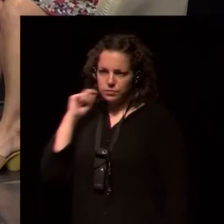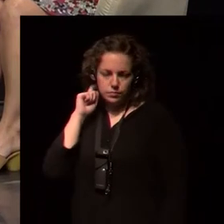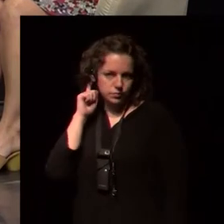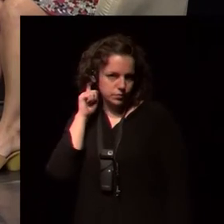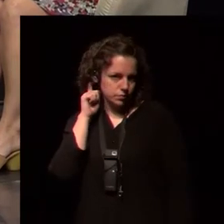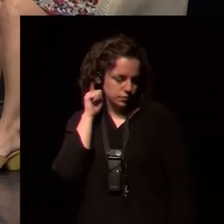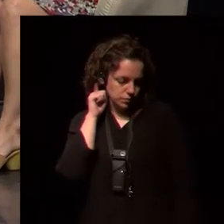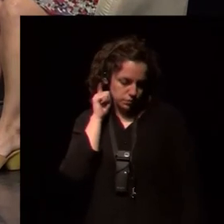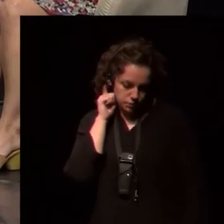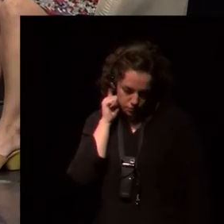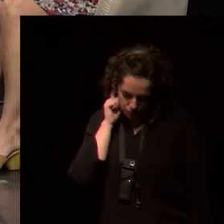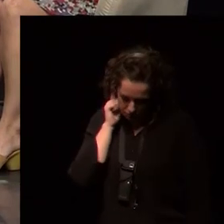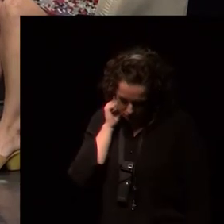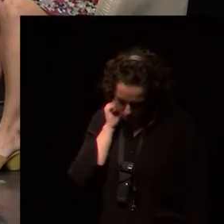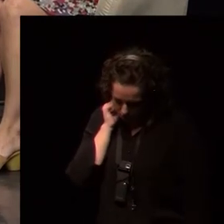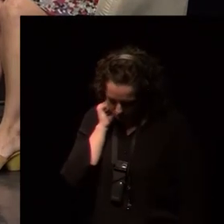¿Qué hacemos?